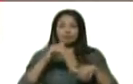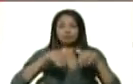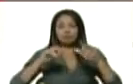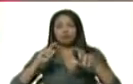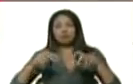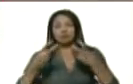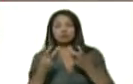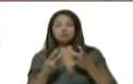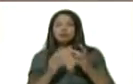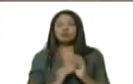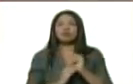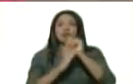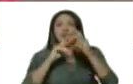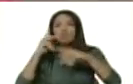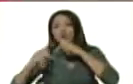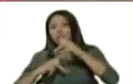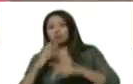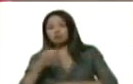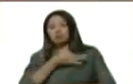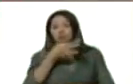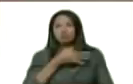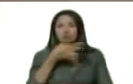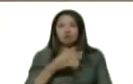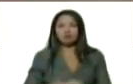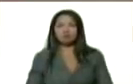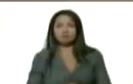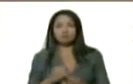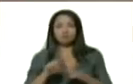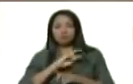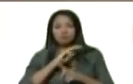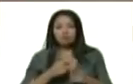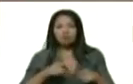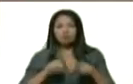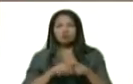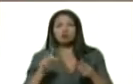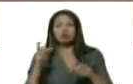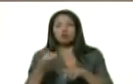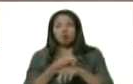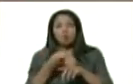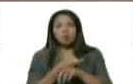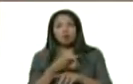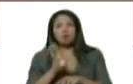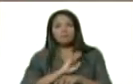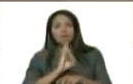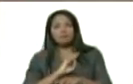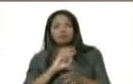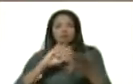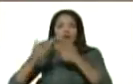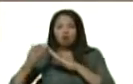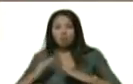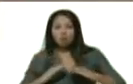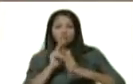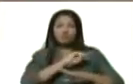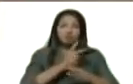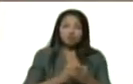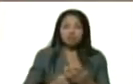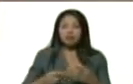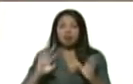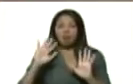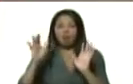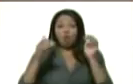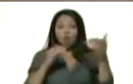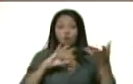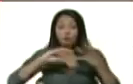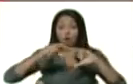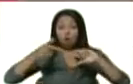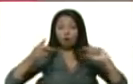liderazgo político, social, gubernamental, poder popular, el gobierno, el autogobierno de las comunidades. Fortalecer los CLAP, los